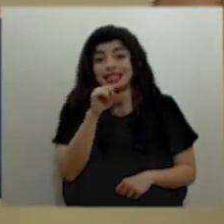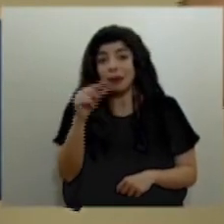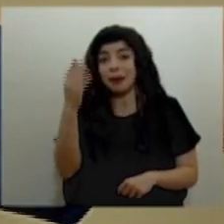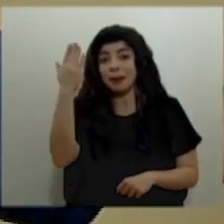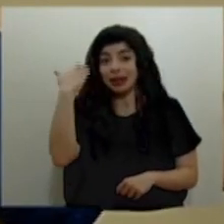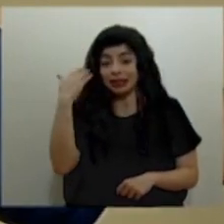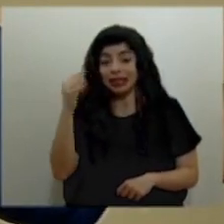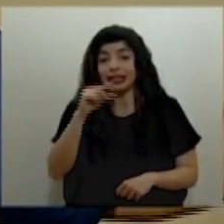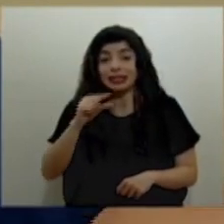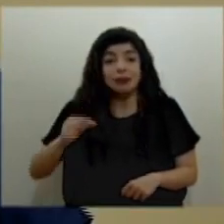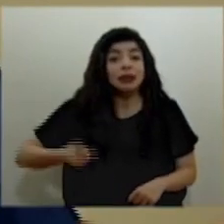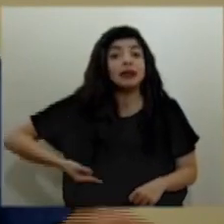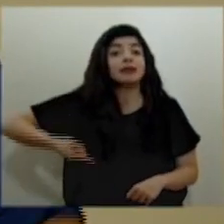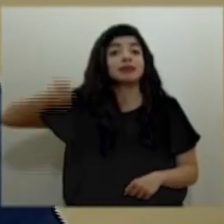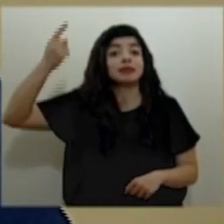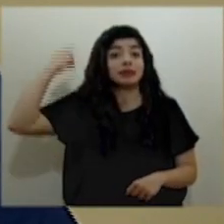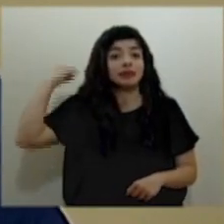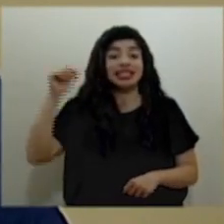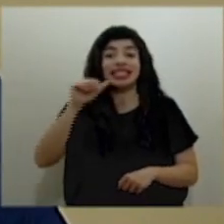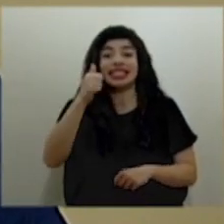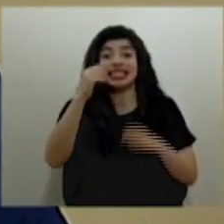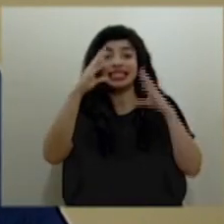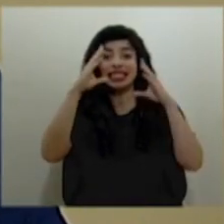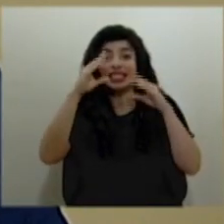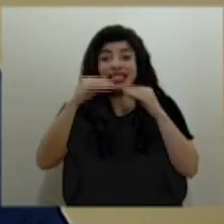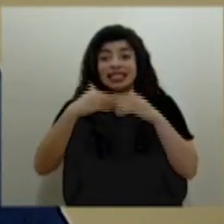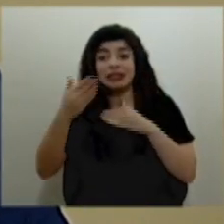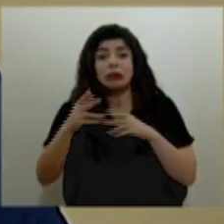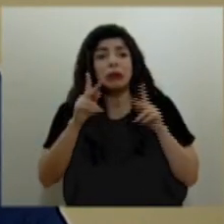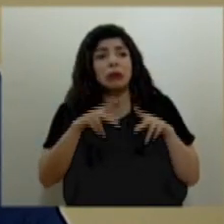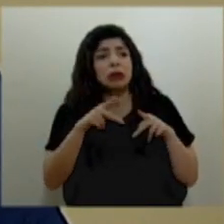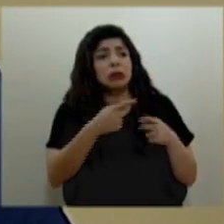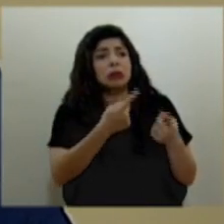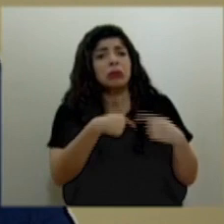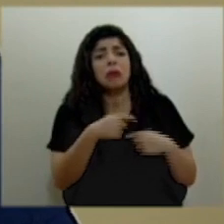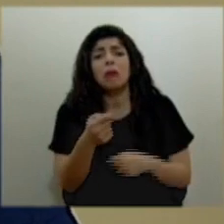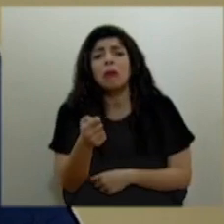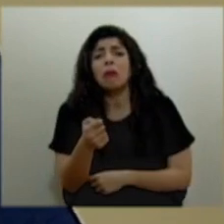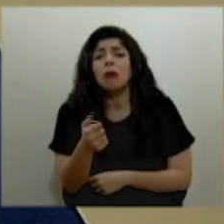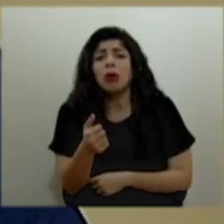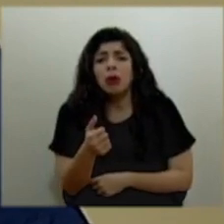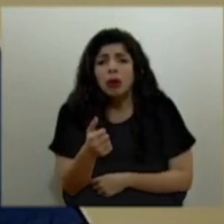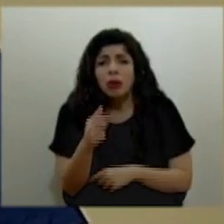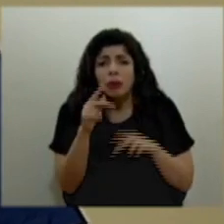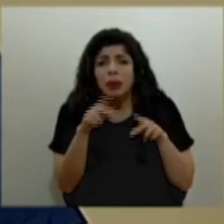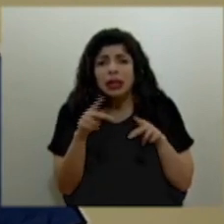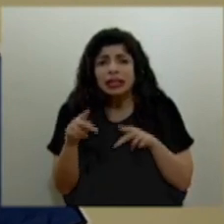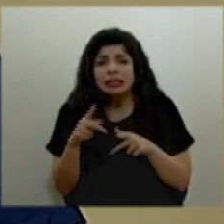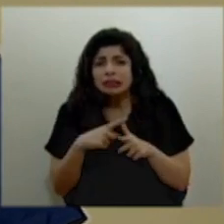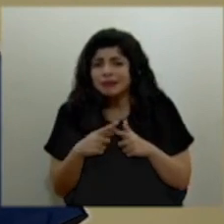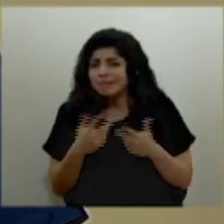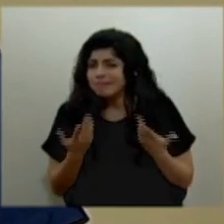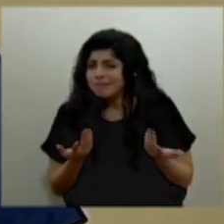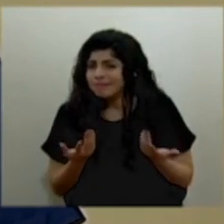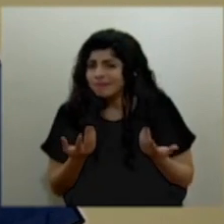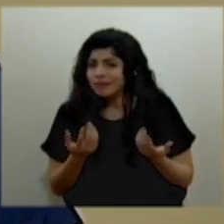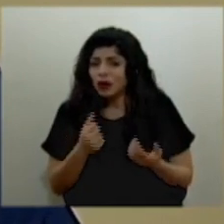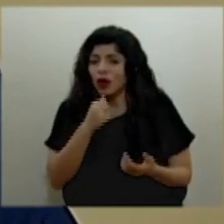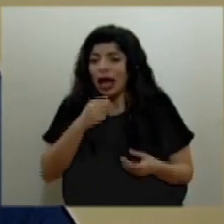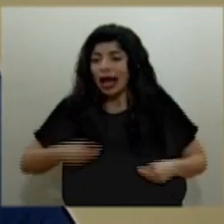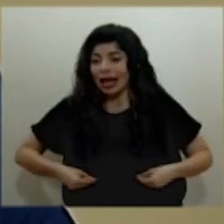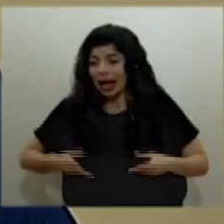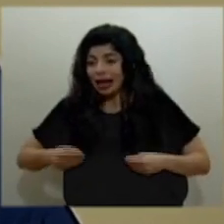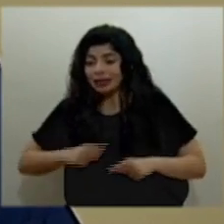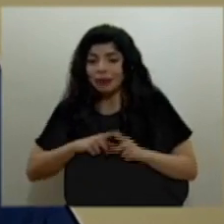y la semana antepasada, después de las 10 de la noche, consultó muy poca gente. Entonces, no fue costo efectivo en